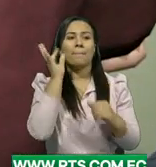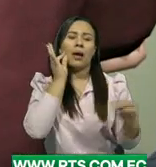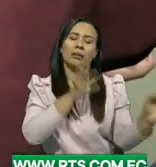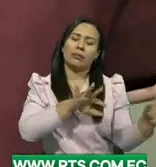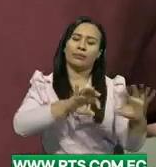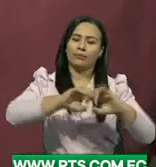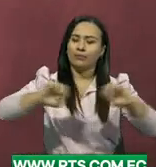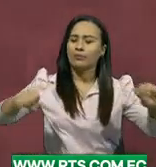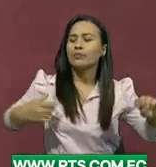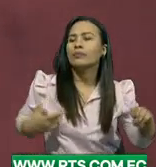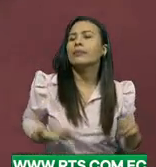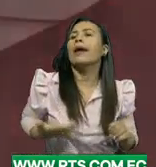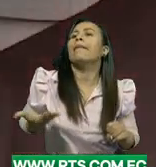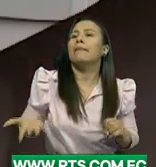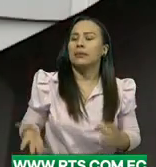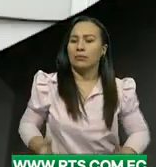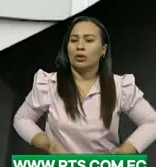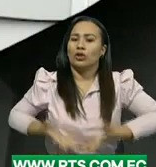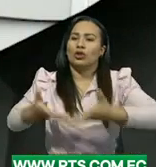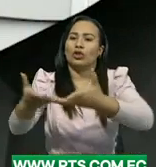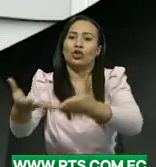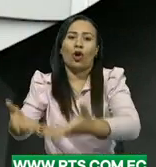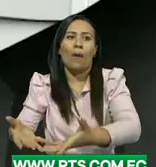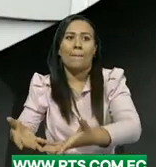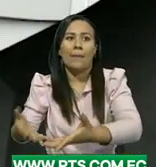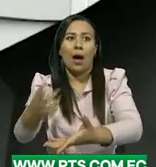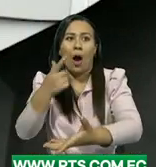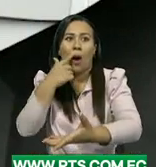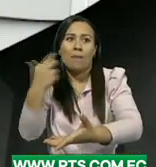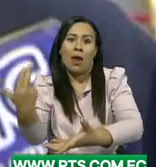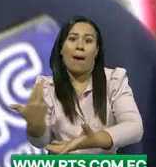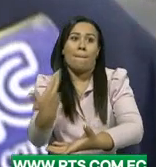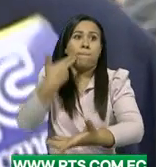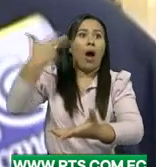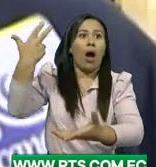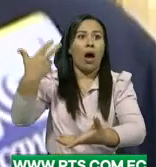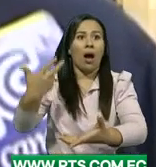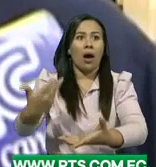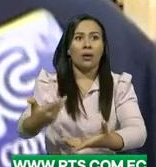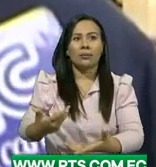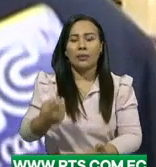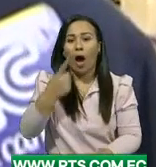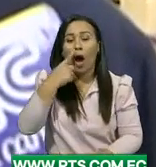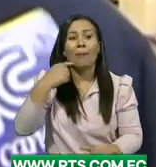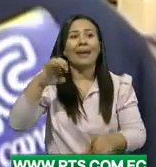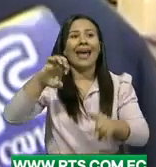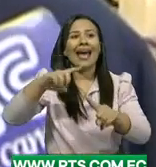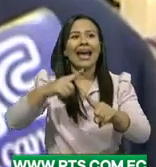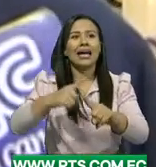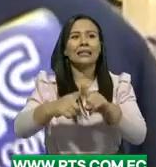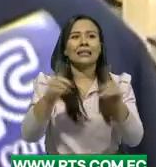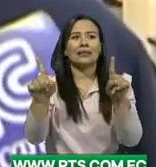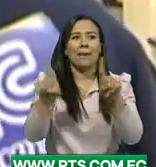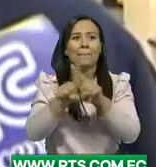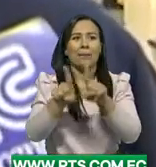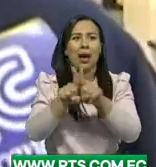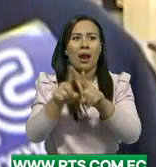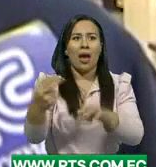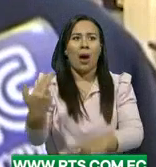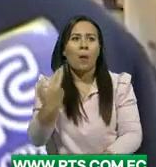salió a la puerta, abrió la puerta y salió a dárselo y ahí ha actuado el pan. El ex conviviente de esta ciudadana, al